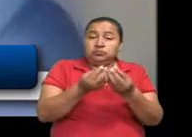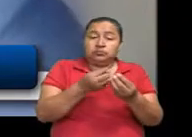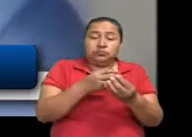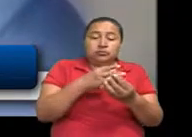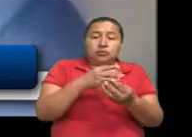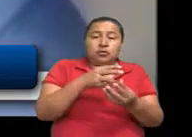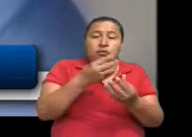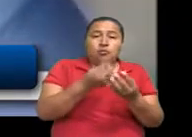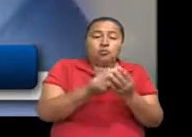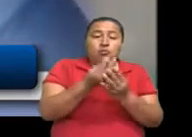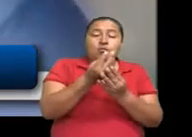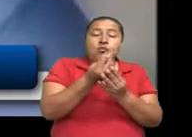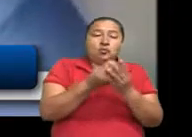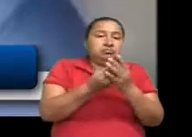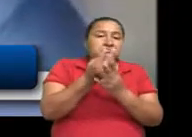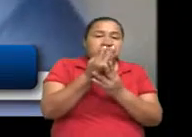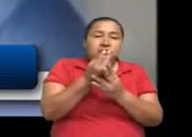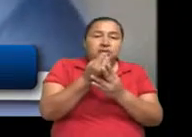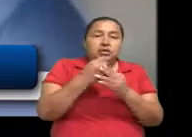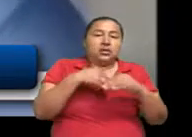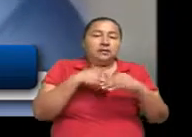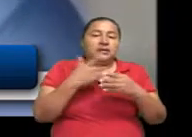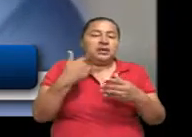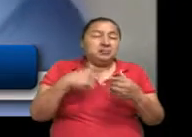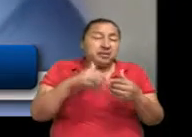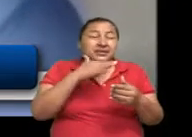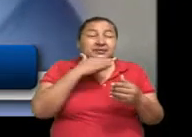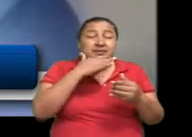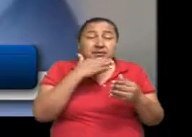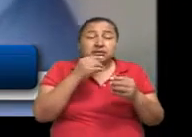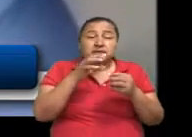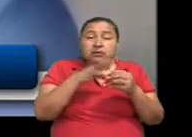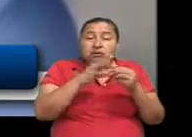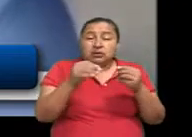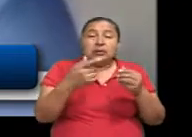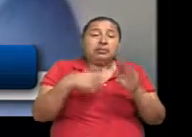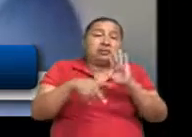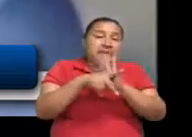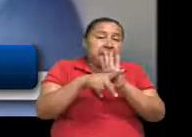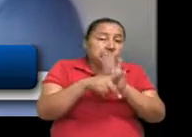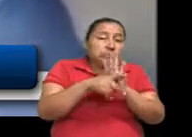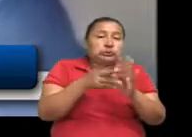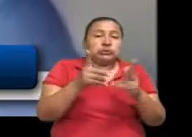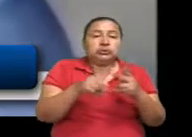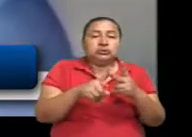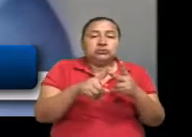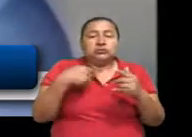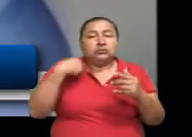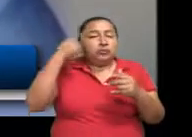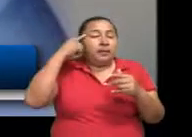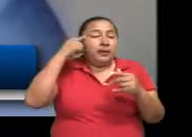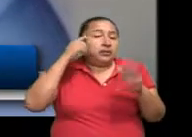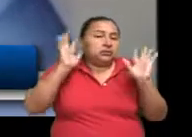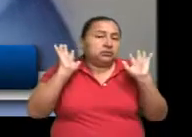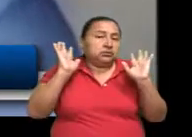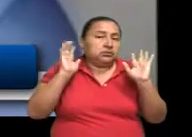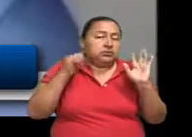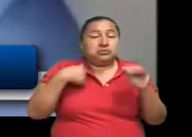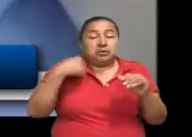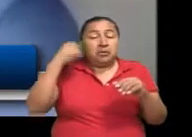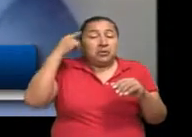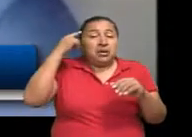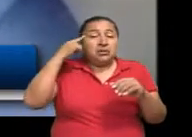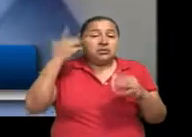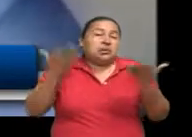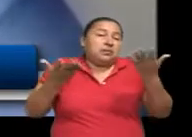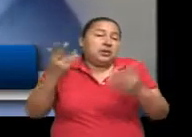A nivel abdominal. A nivel abdominal. ¿Es más complicado? ¿Hay más riesgo? Yo me imagino, antes, disculpe, yo me imagino que puede